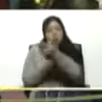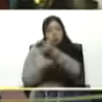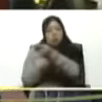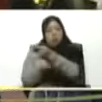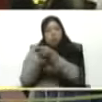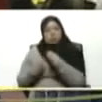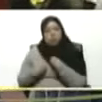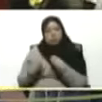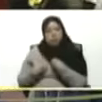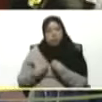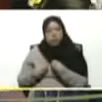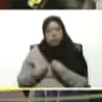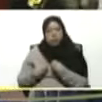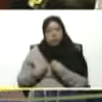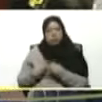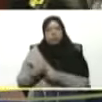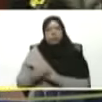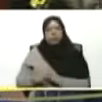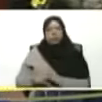de la vida.